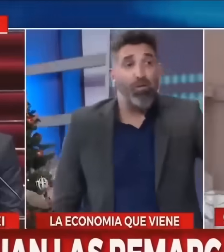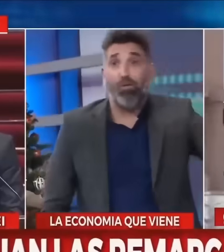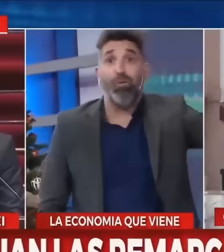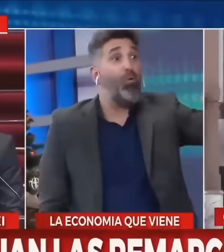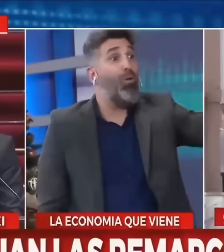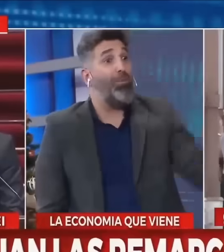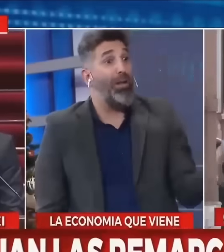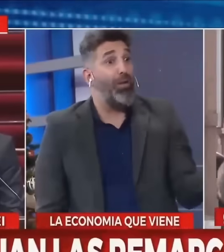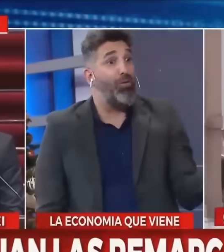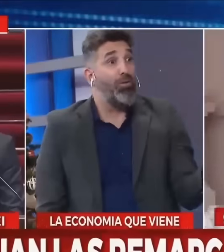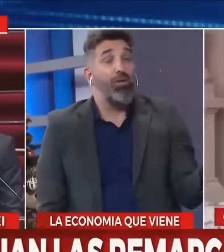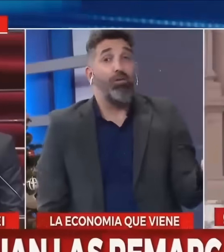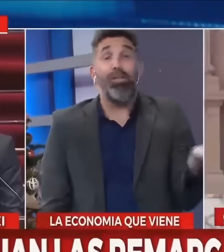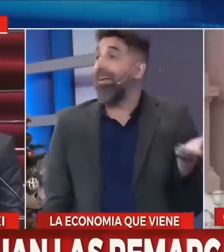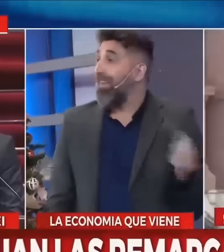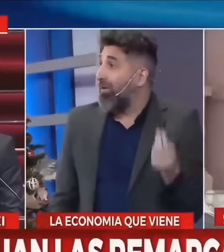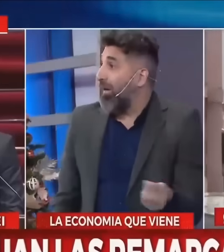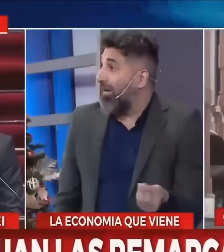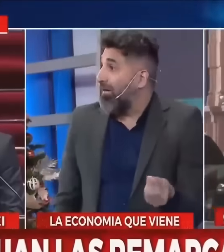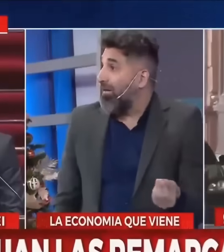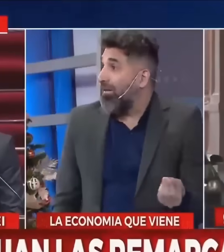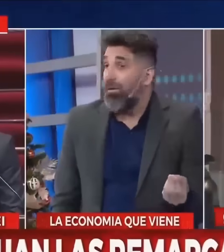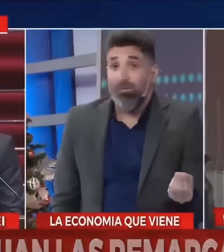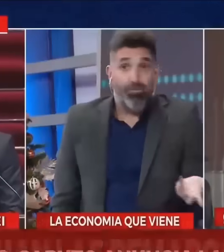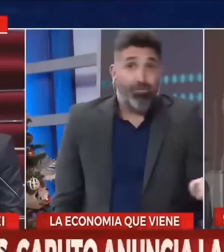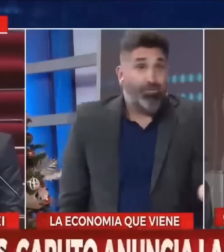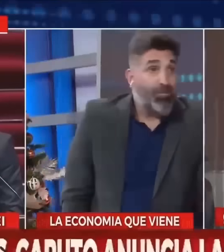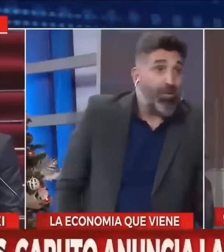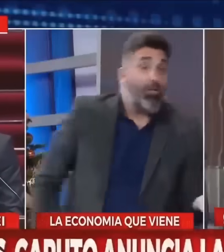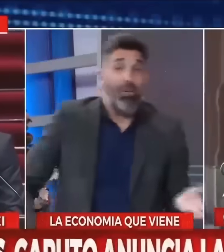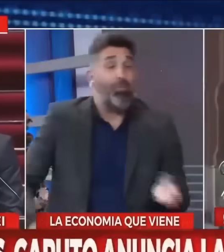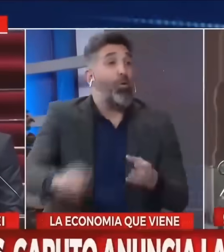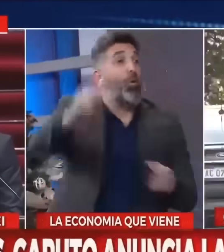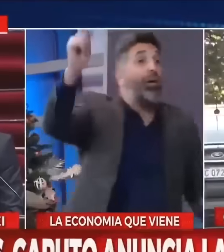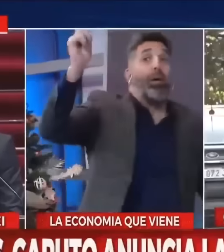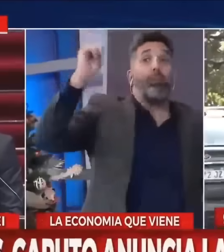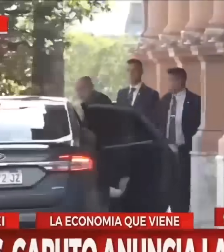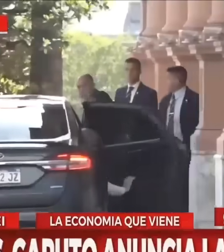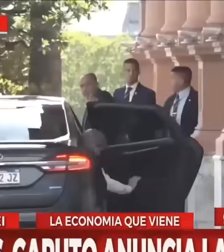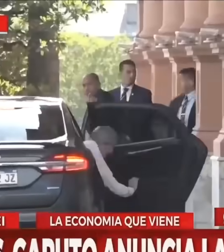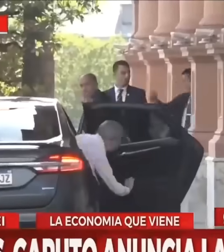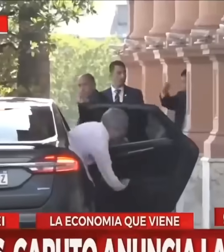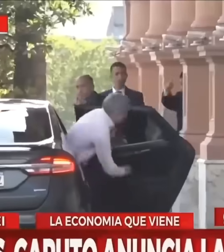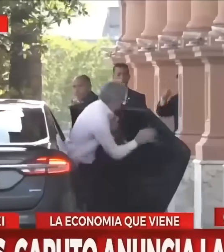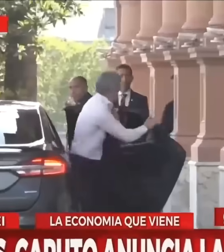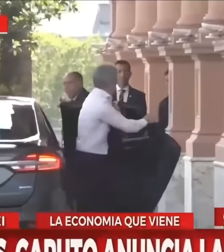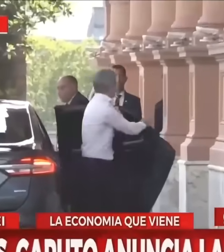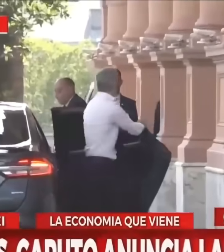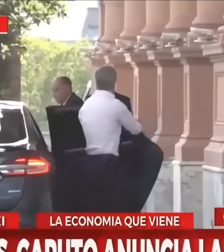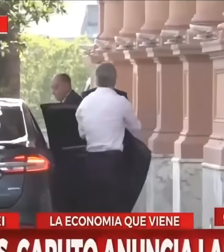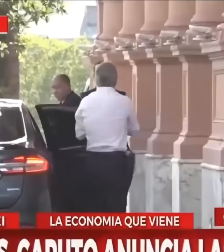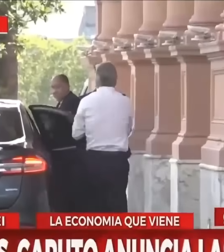chicos yo viajo a Uruguay Ah en verano dónde cre que saque dólares no no hay Voy con peso argentino